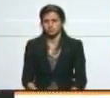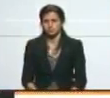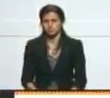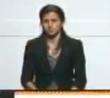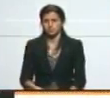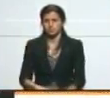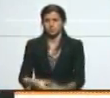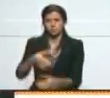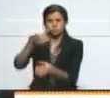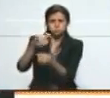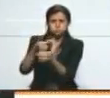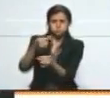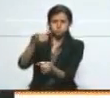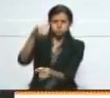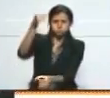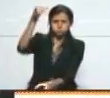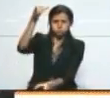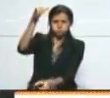mortero.